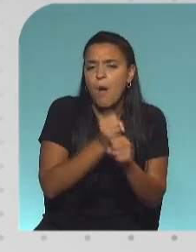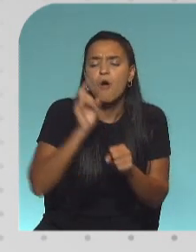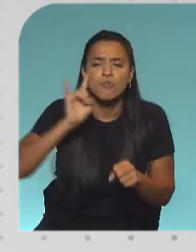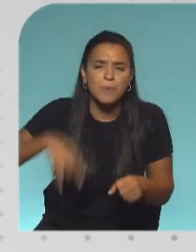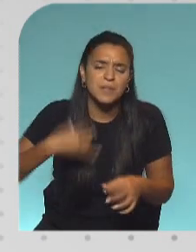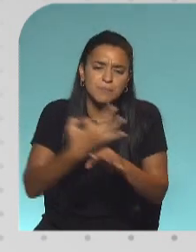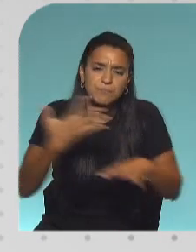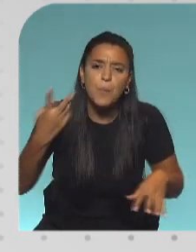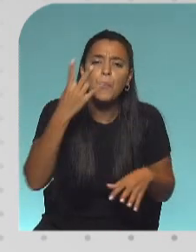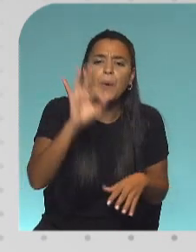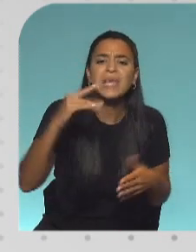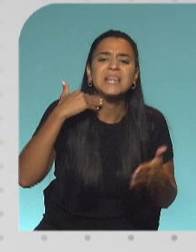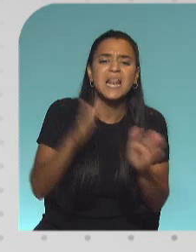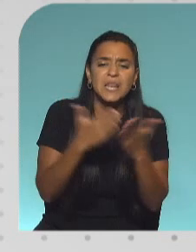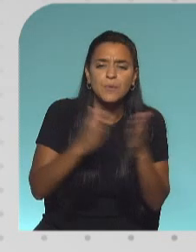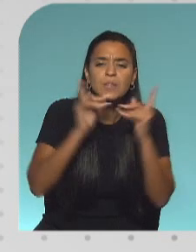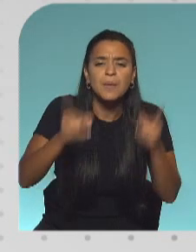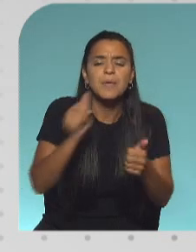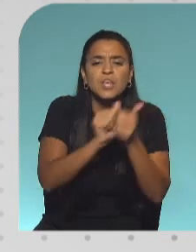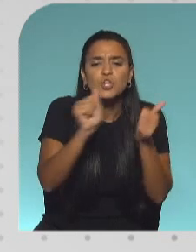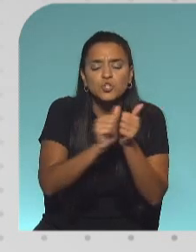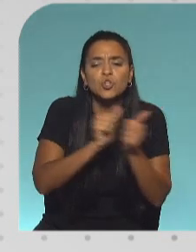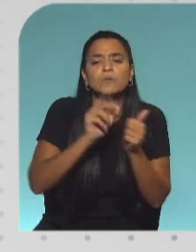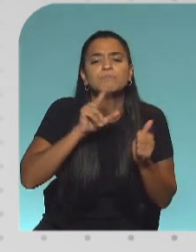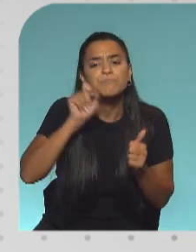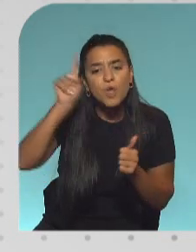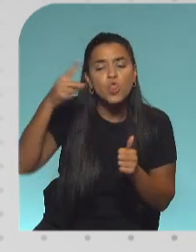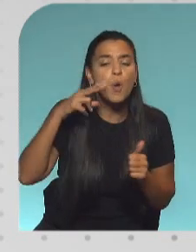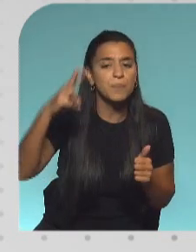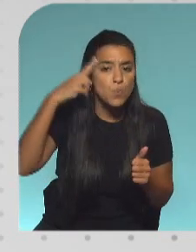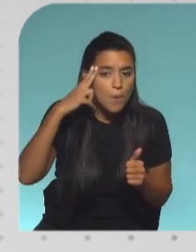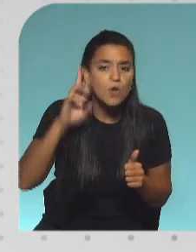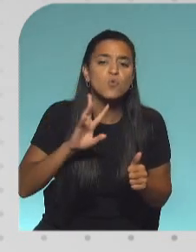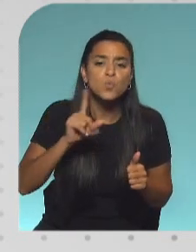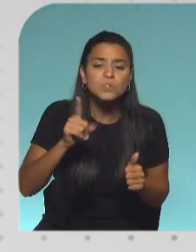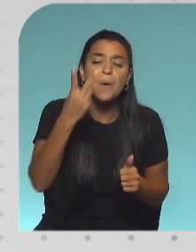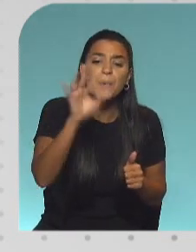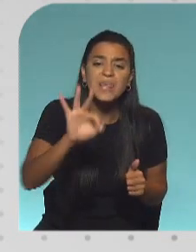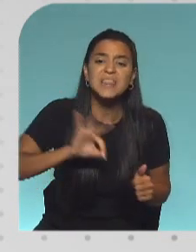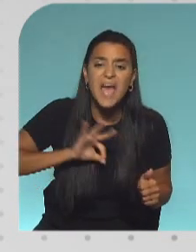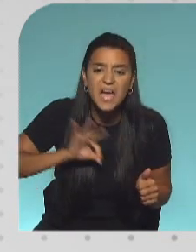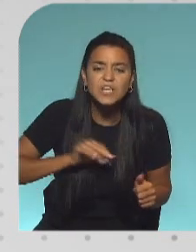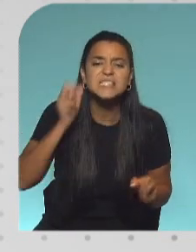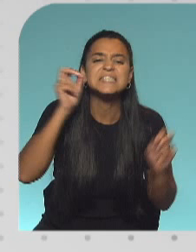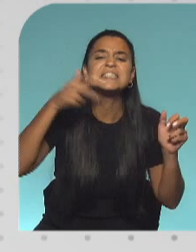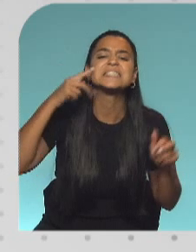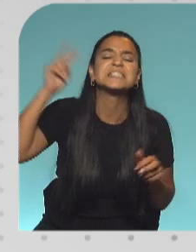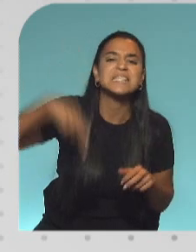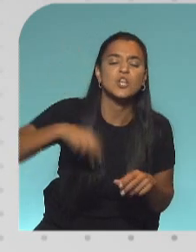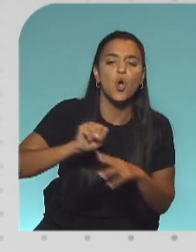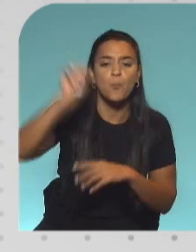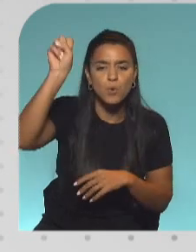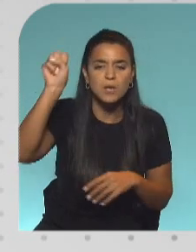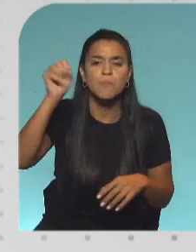y más de 20 libros, entre ellos Historia de la Unión Soviética en el 2009 y Rusia, 20 años sin comunismo 2009. Campo